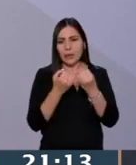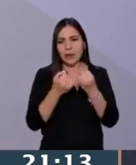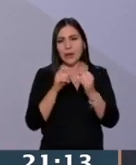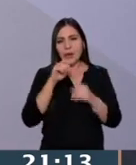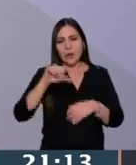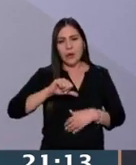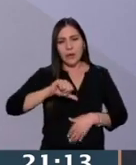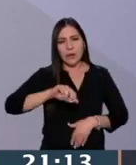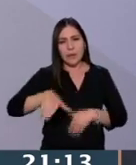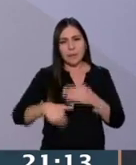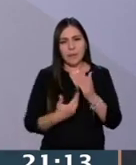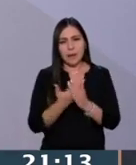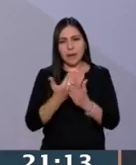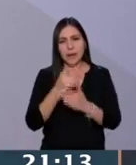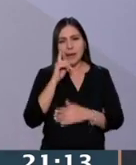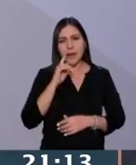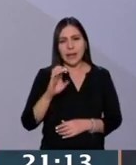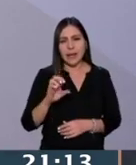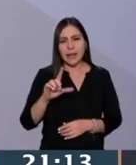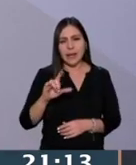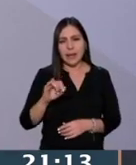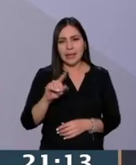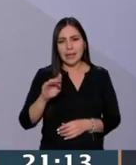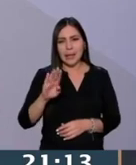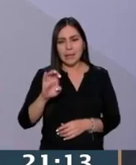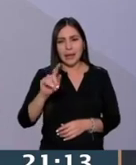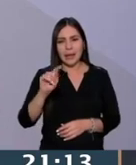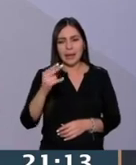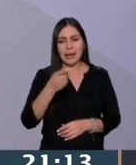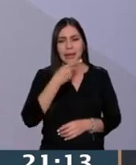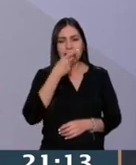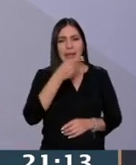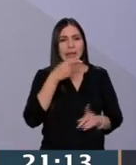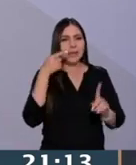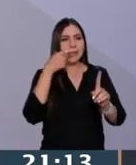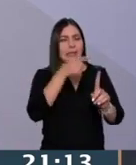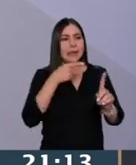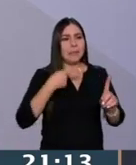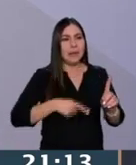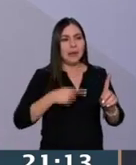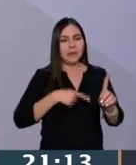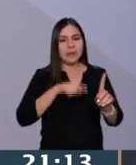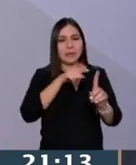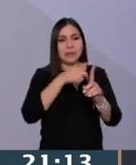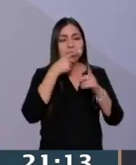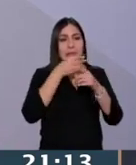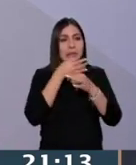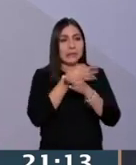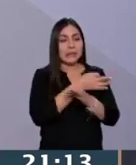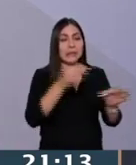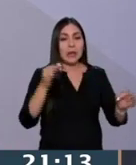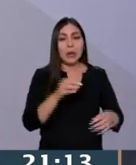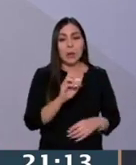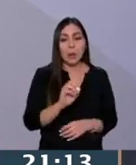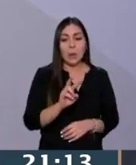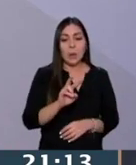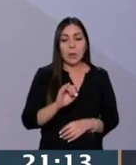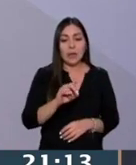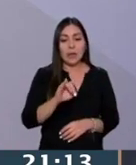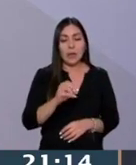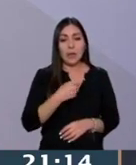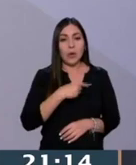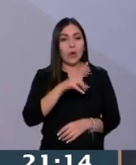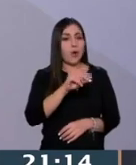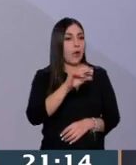entregó esta mañana Elizabeth Vilchis, donde quien afirmaba que Ovidio no era Ovidio. Ricardo Alemán.